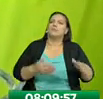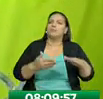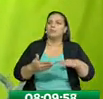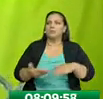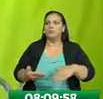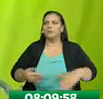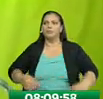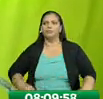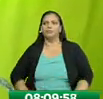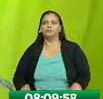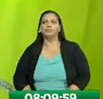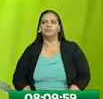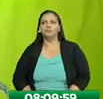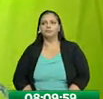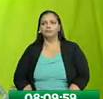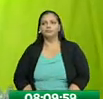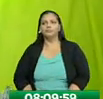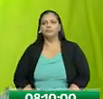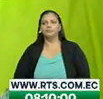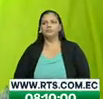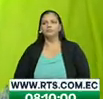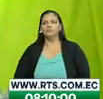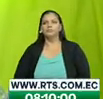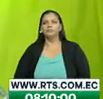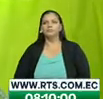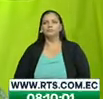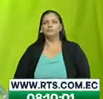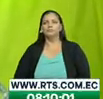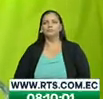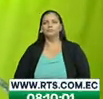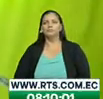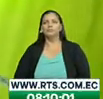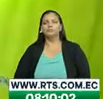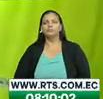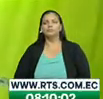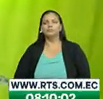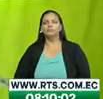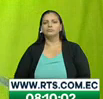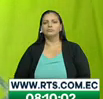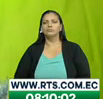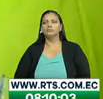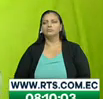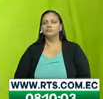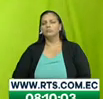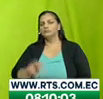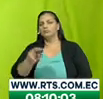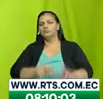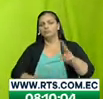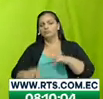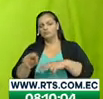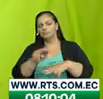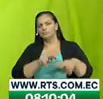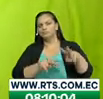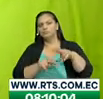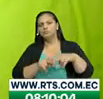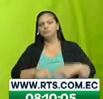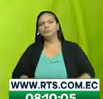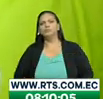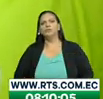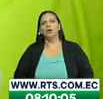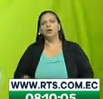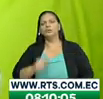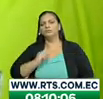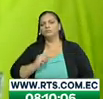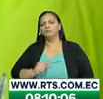indicios balísticos, los cuales dentro de esos se encuentra el celular del occiso, lo cual nosotros levantaremos mayor